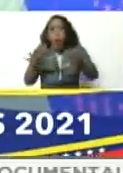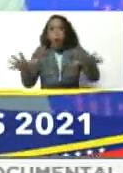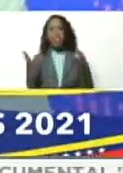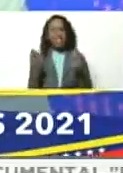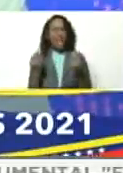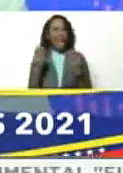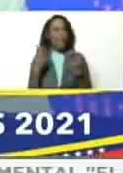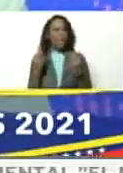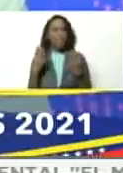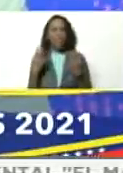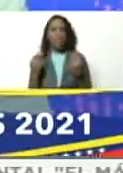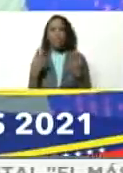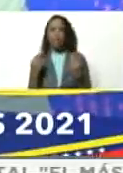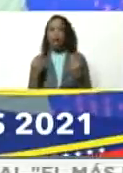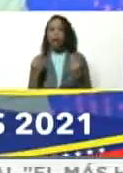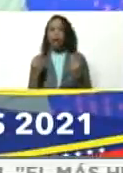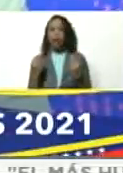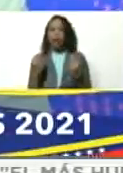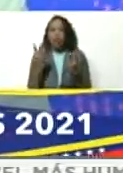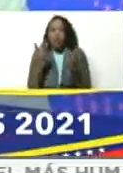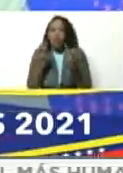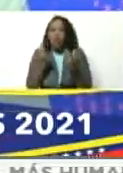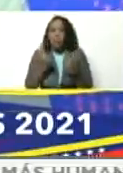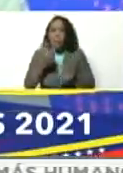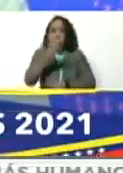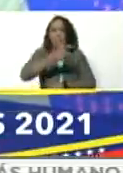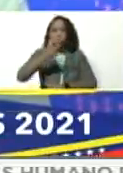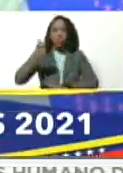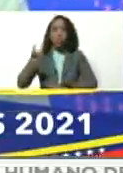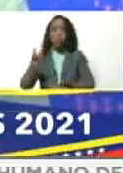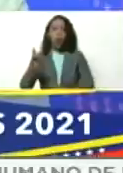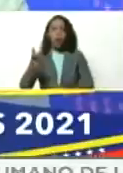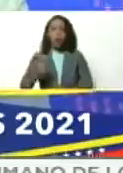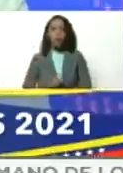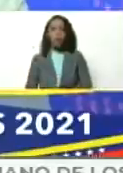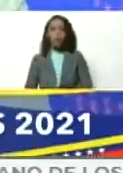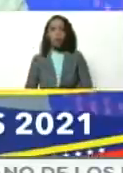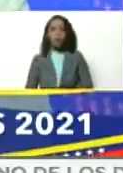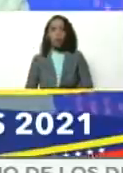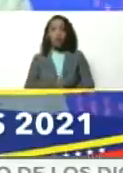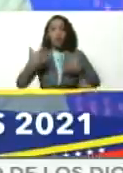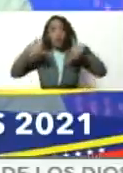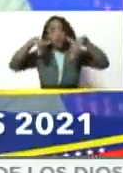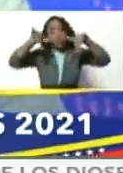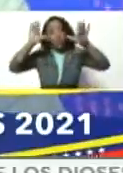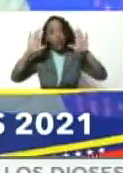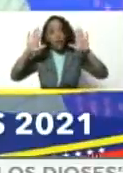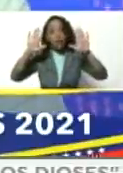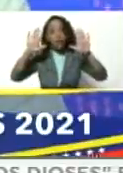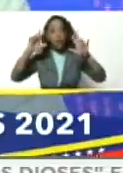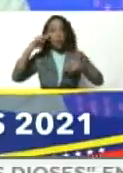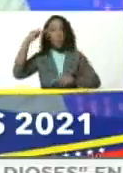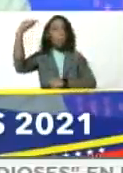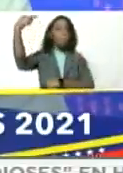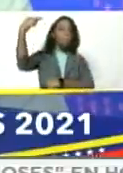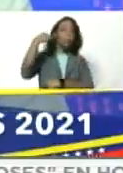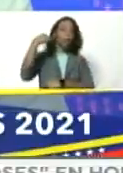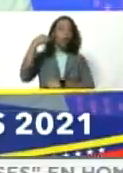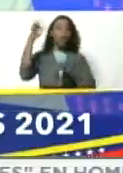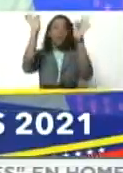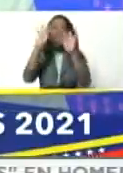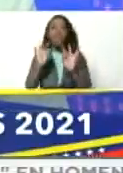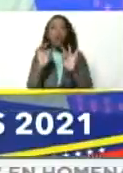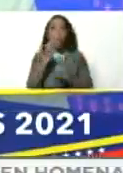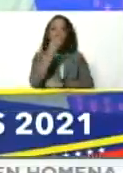tantos en número de supuestos observadores con una metodología de espías.